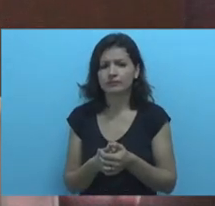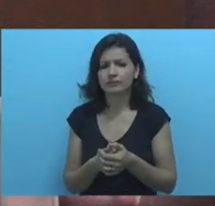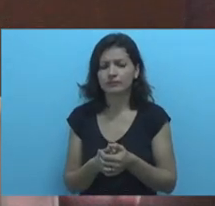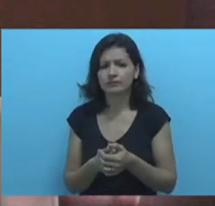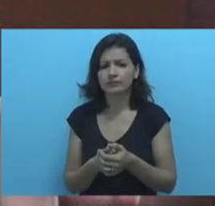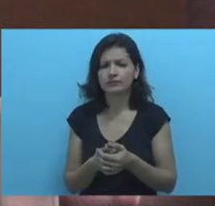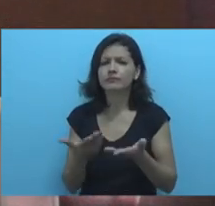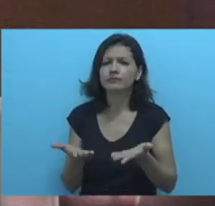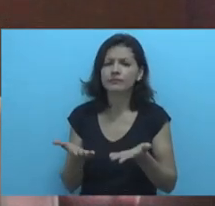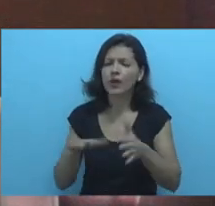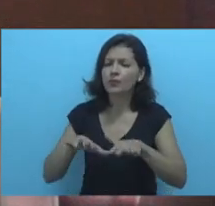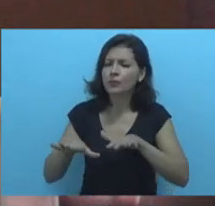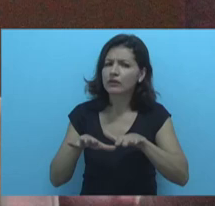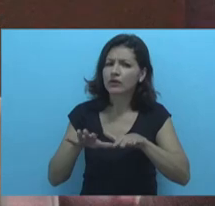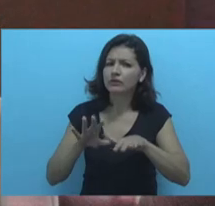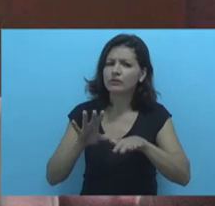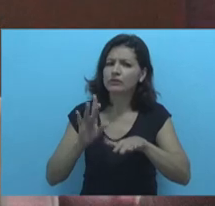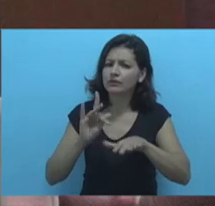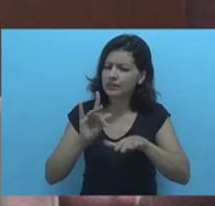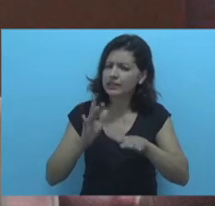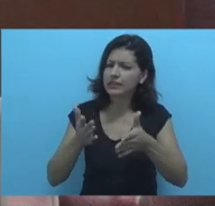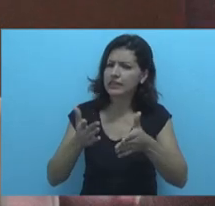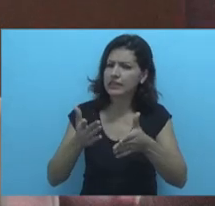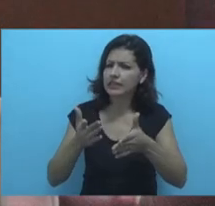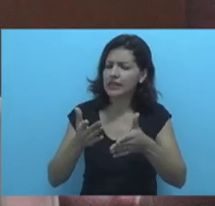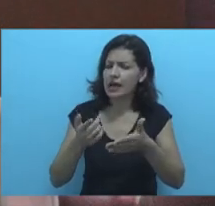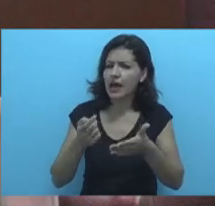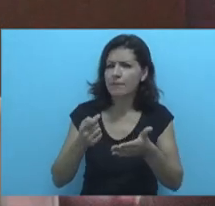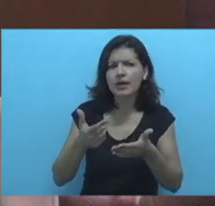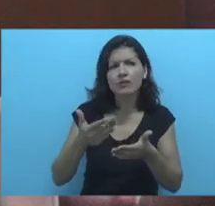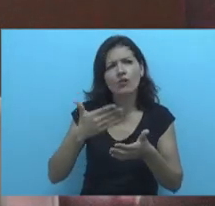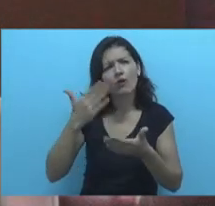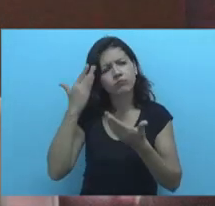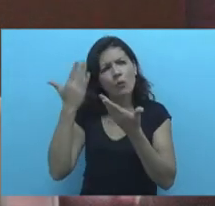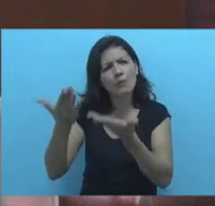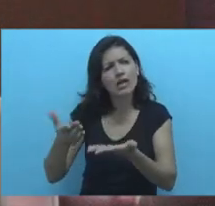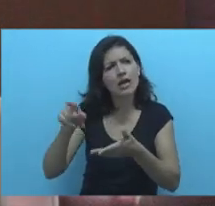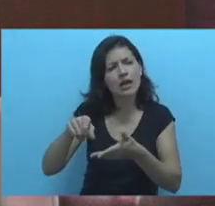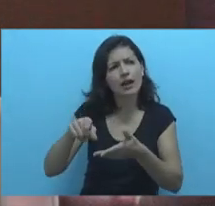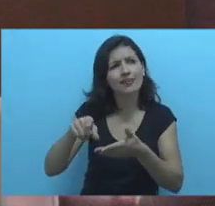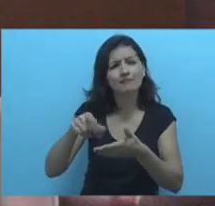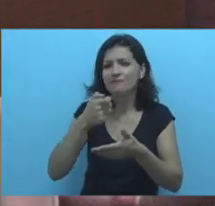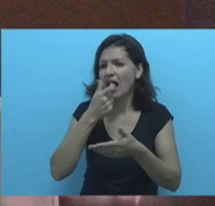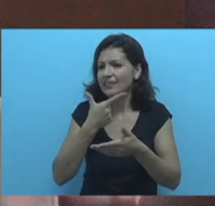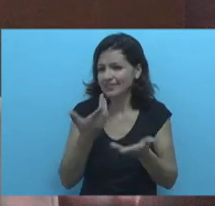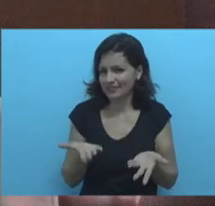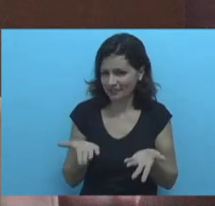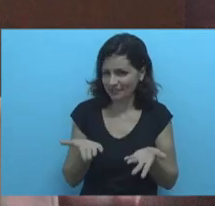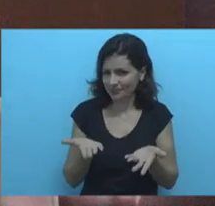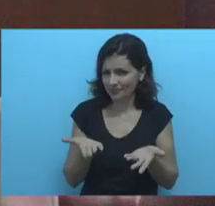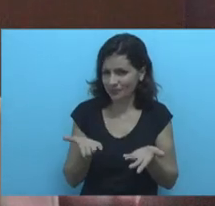el momento es difícil, pero me parece que es simple hablar de Miguel Lipschitz. Para los que abrazamos